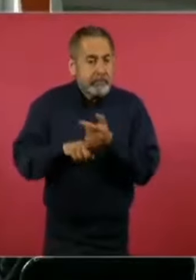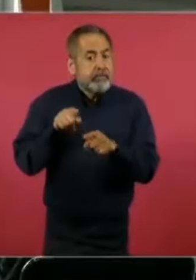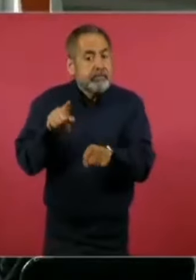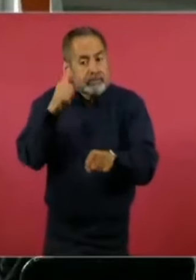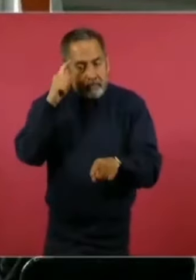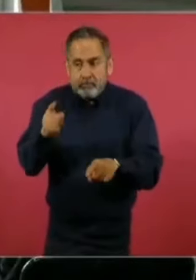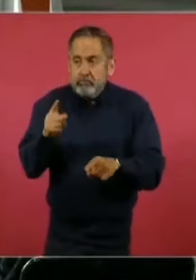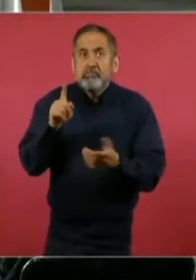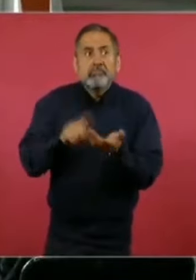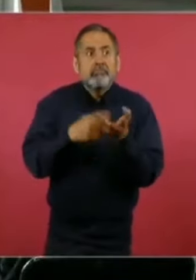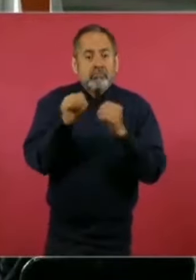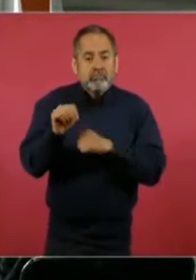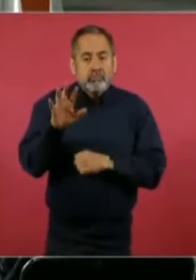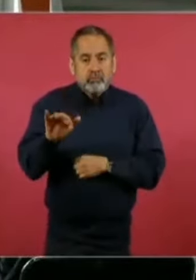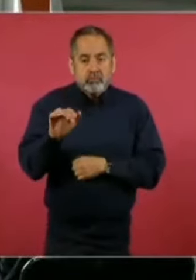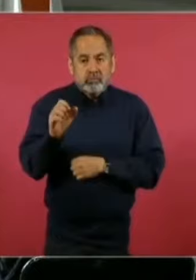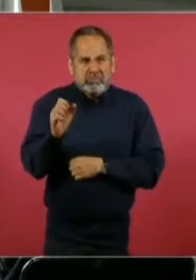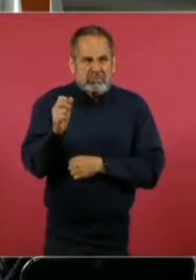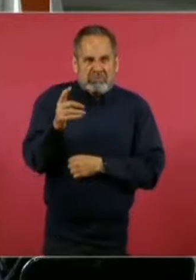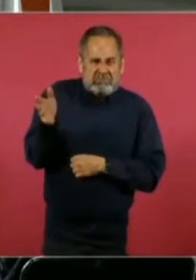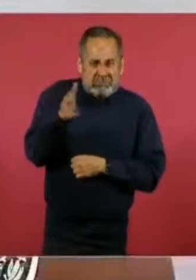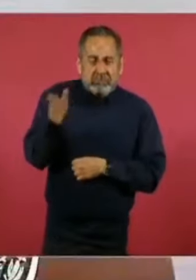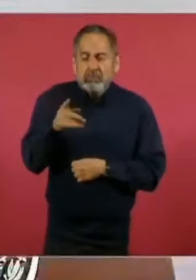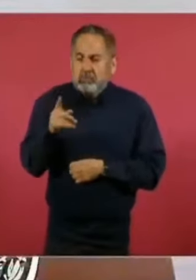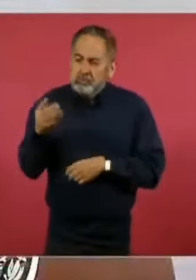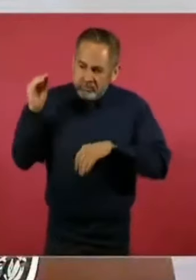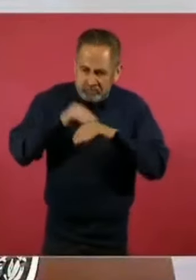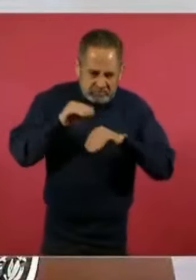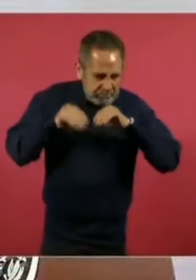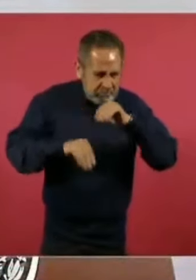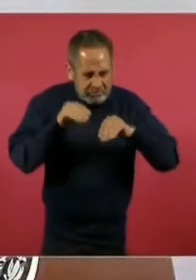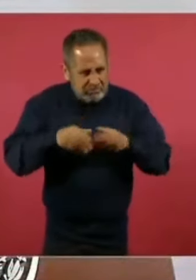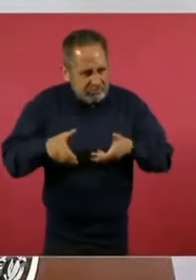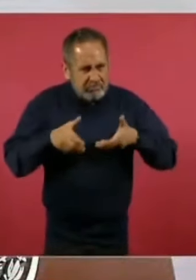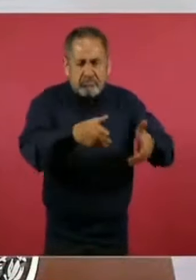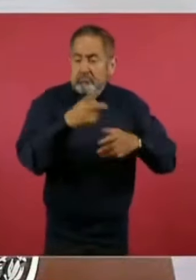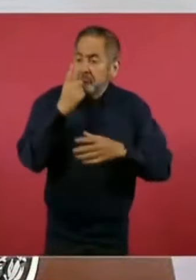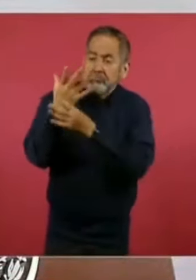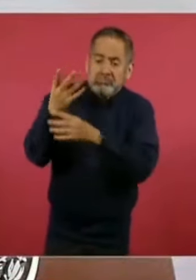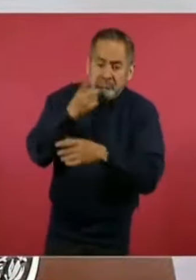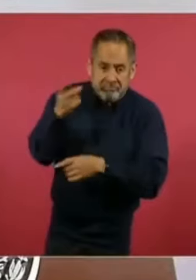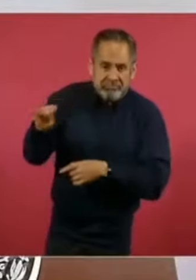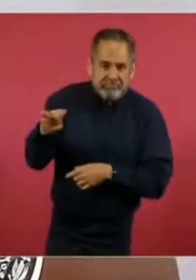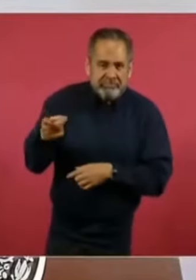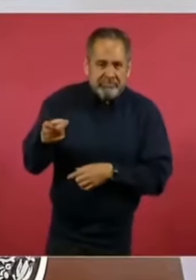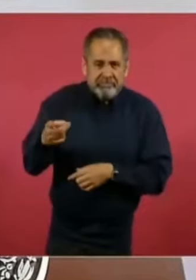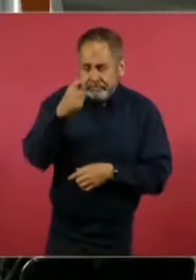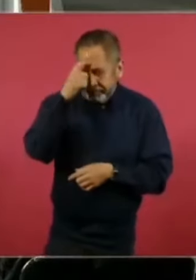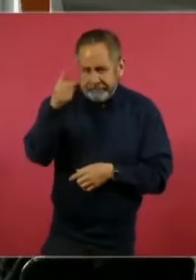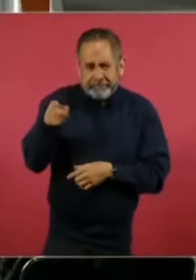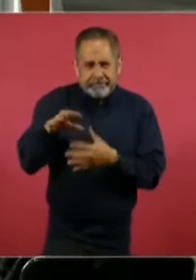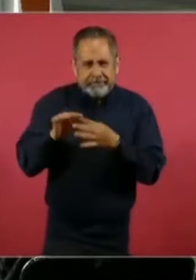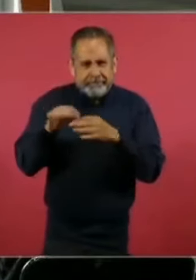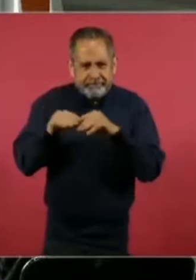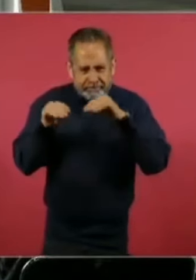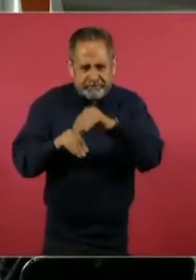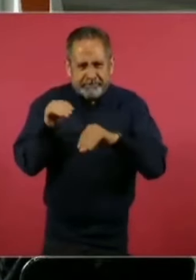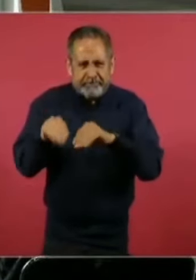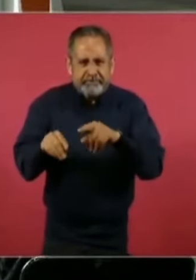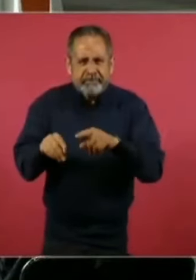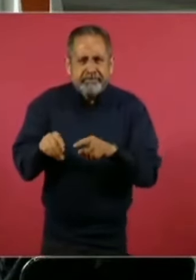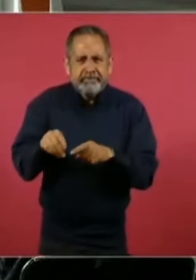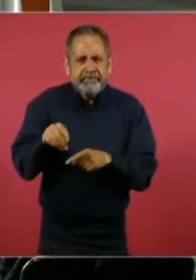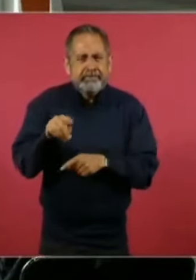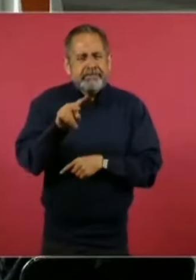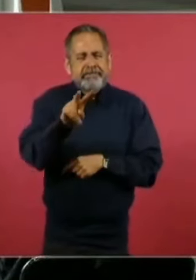en 1950 y tantos, y le dijo, cuesta 50,000 millones, dijo el autor de Al filo del